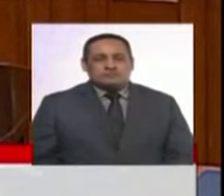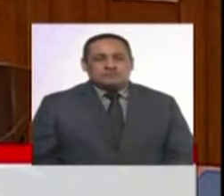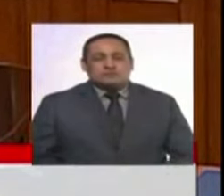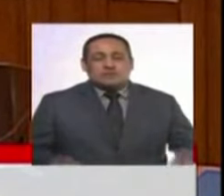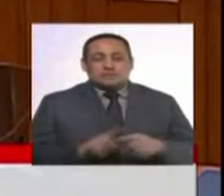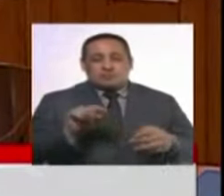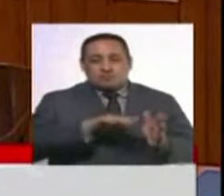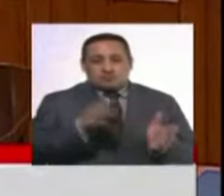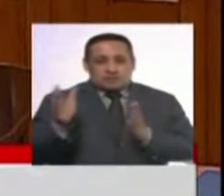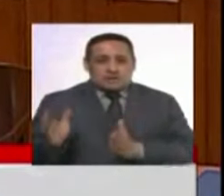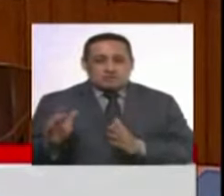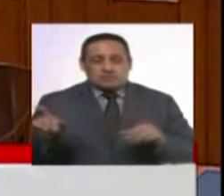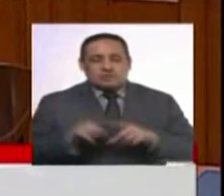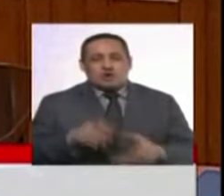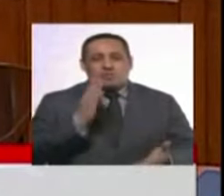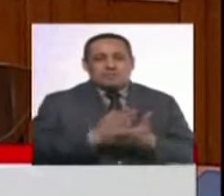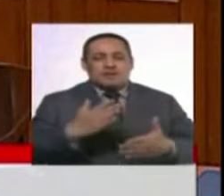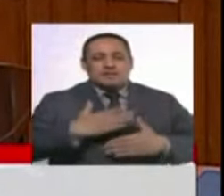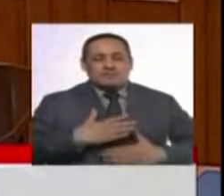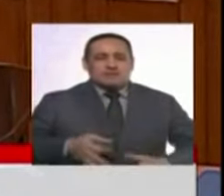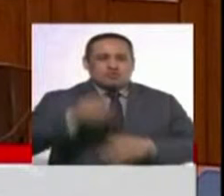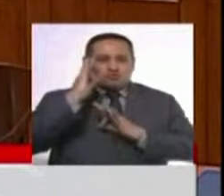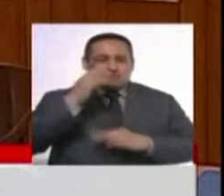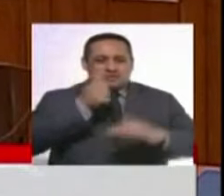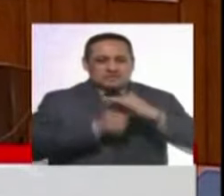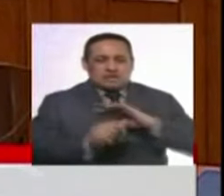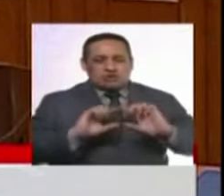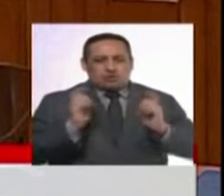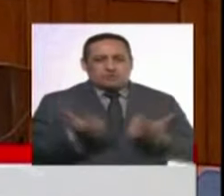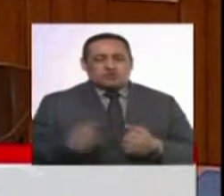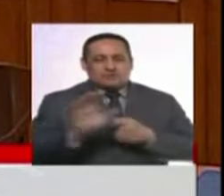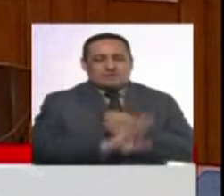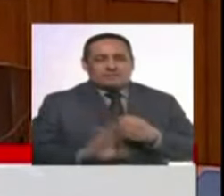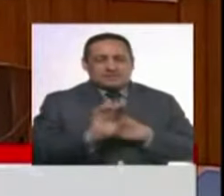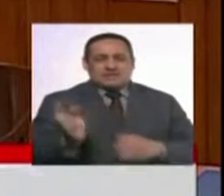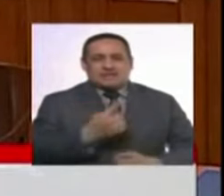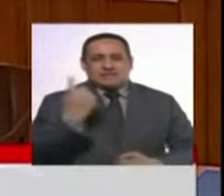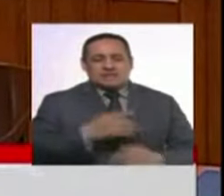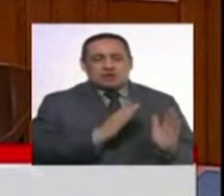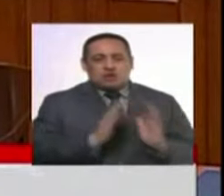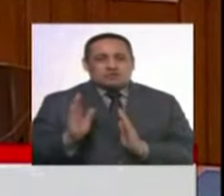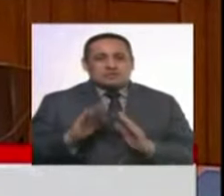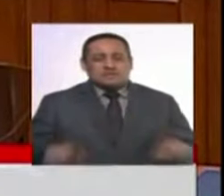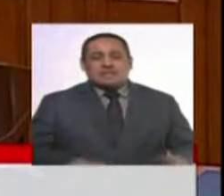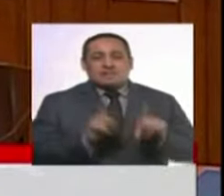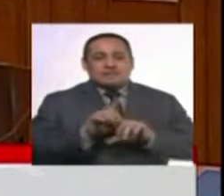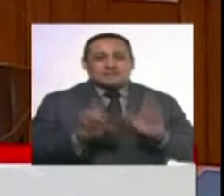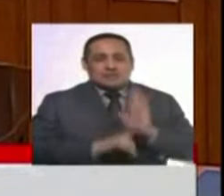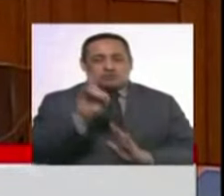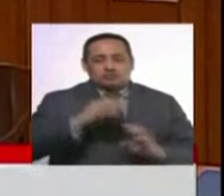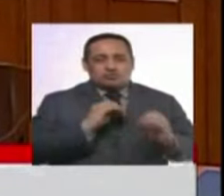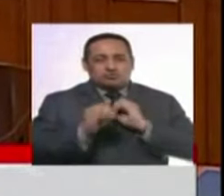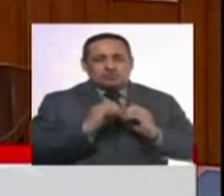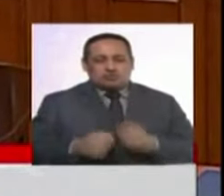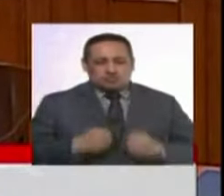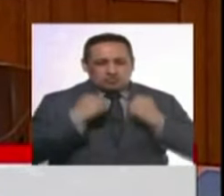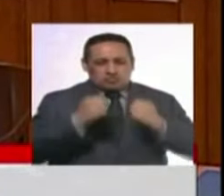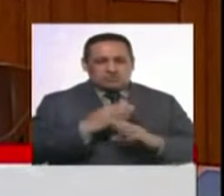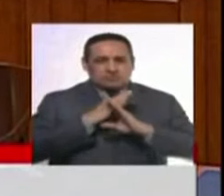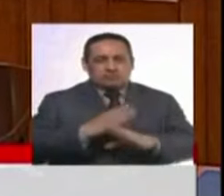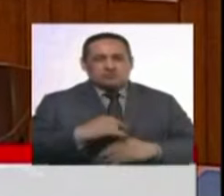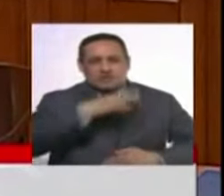por un lado como parte de mi exposición ante la comisión de defensa nacional orden interno desarrollo alternativo y lucha